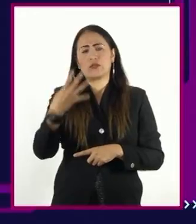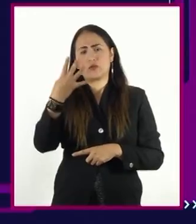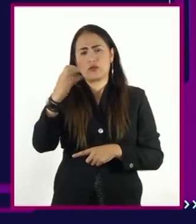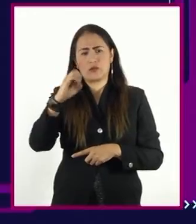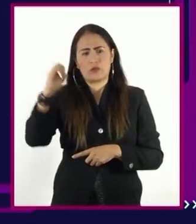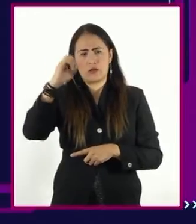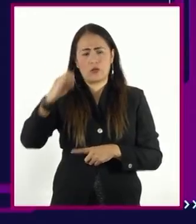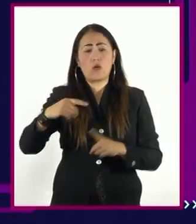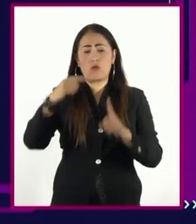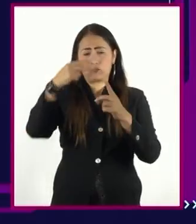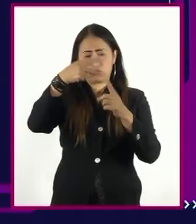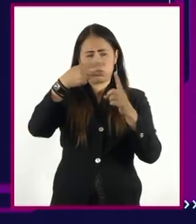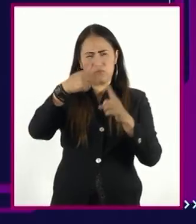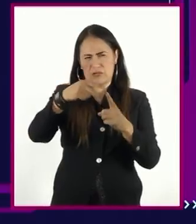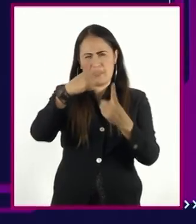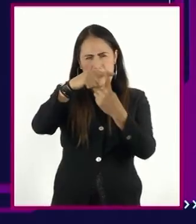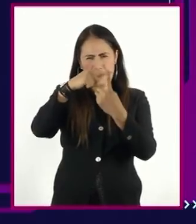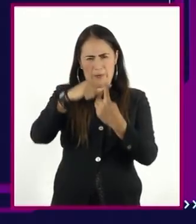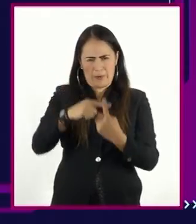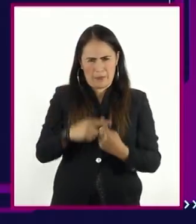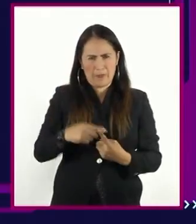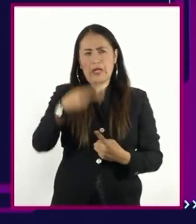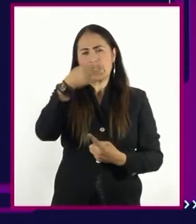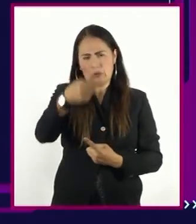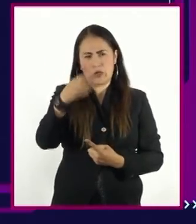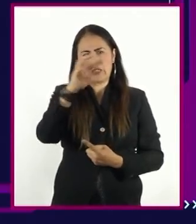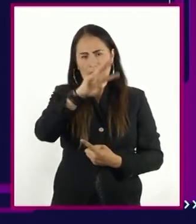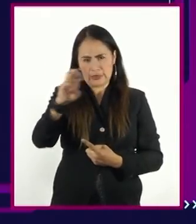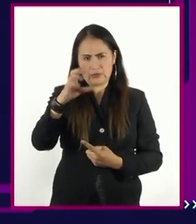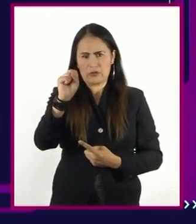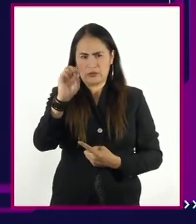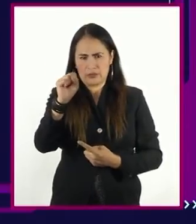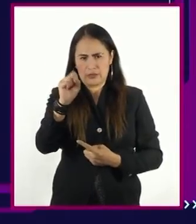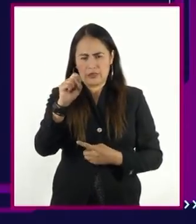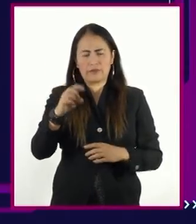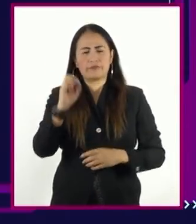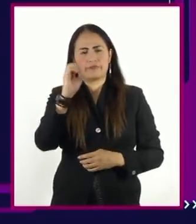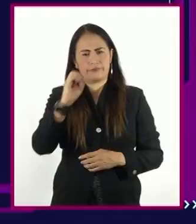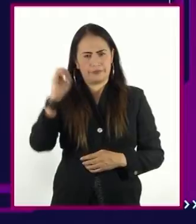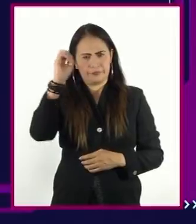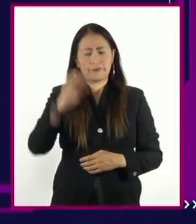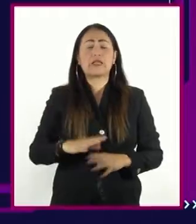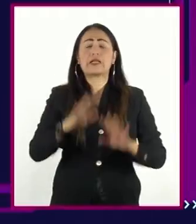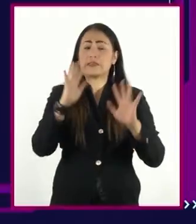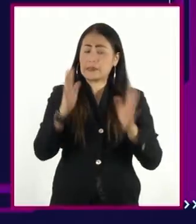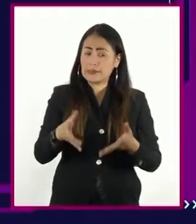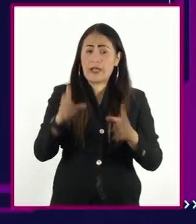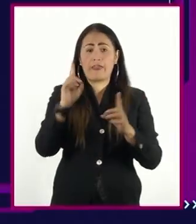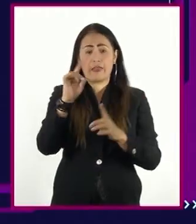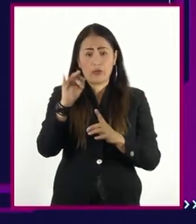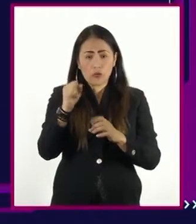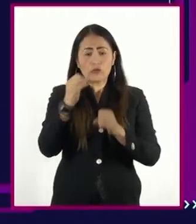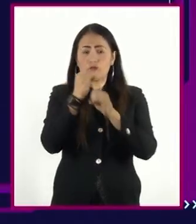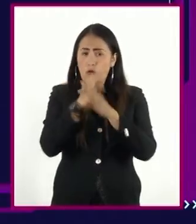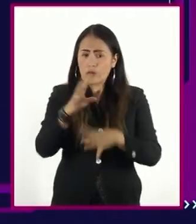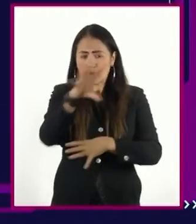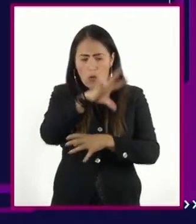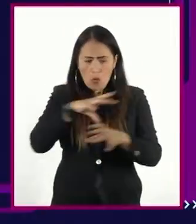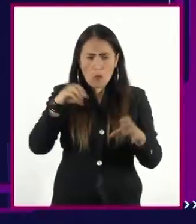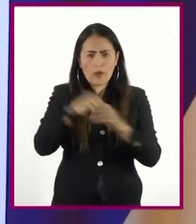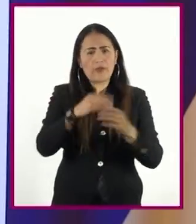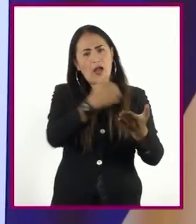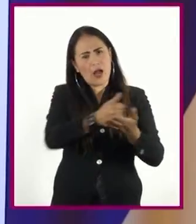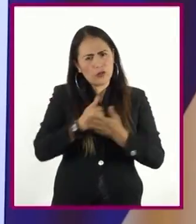obtenemos 360 grados. Muy bien, maestra, ya tenemos todos los datos. Ahora ayúdenos a construir la